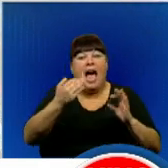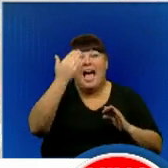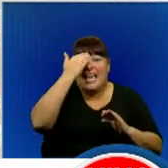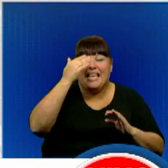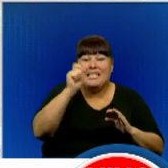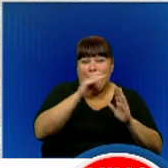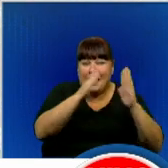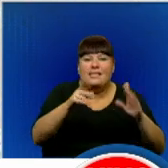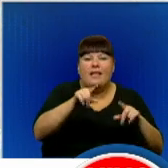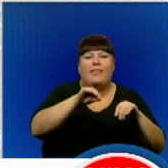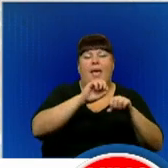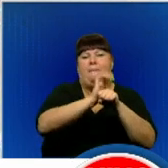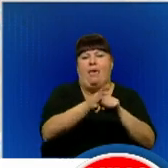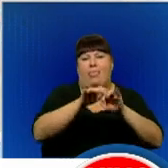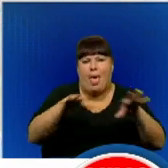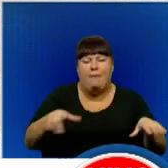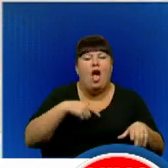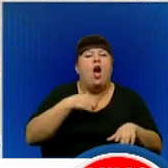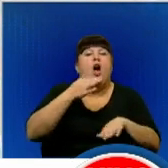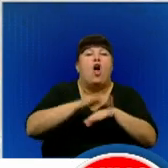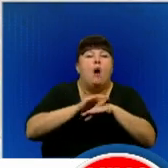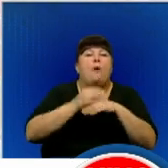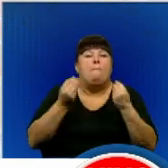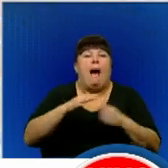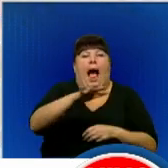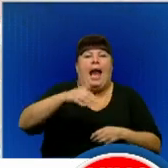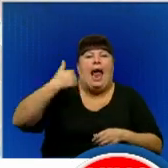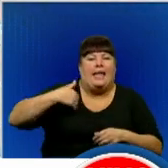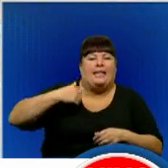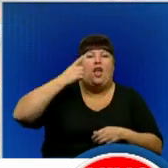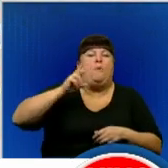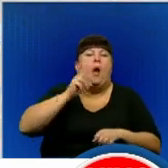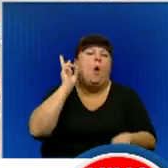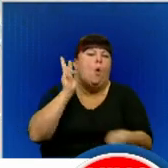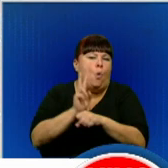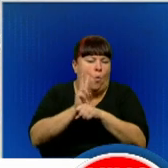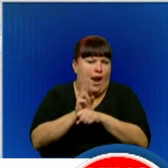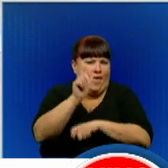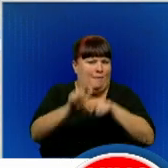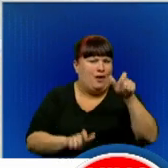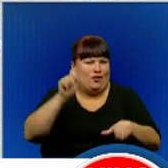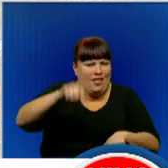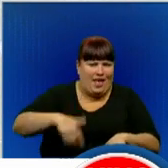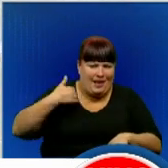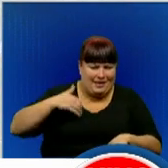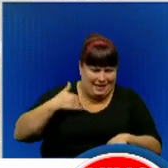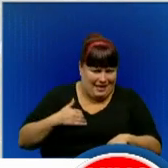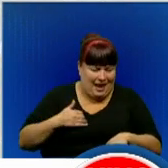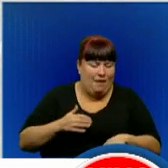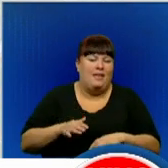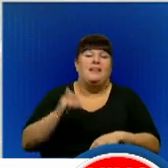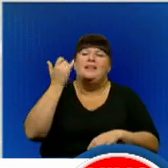pandemias puesto compromiso y con los argentinos y las argentinas para proteger a nuestros ciudadanos y ya